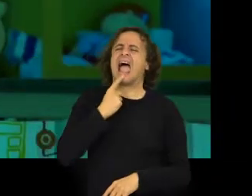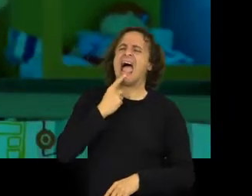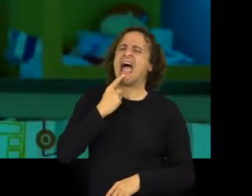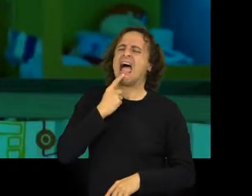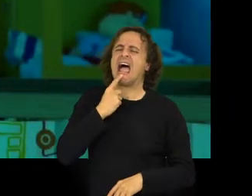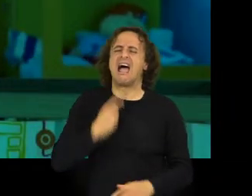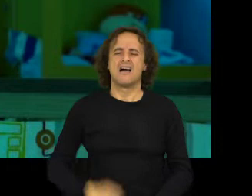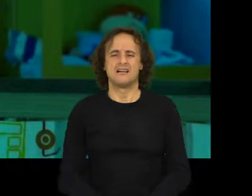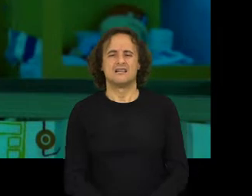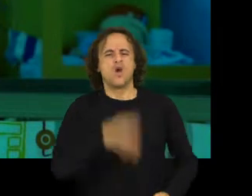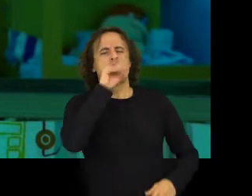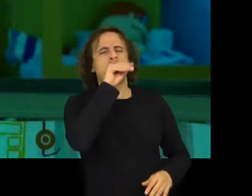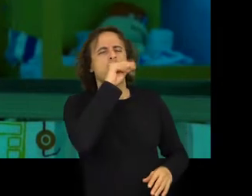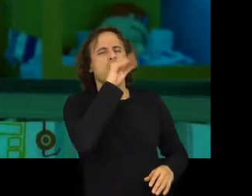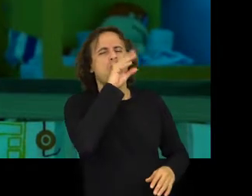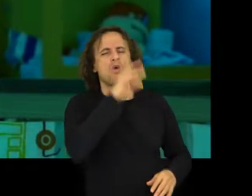Oh.